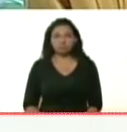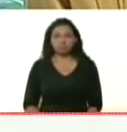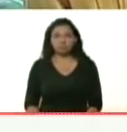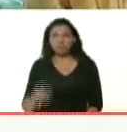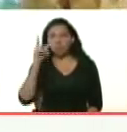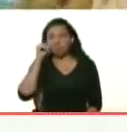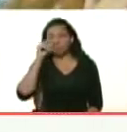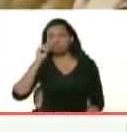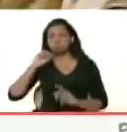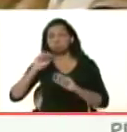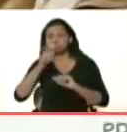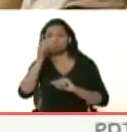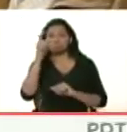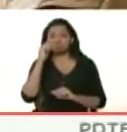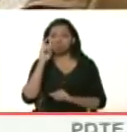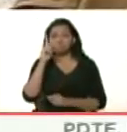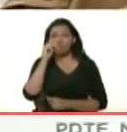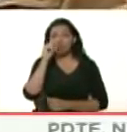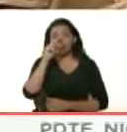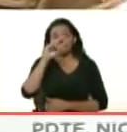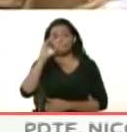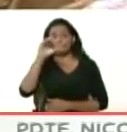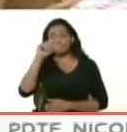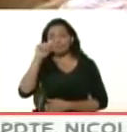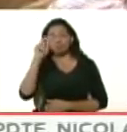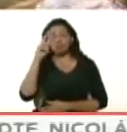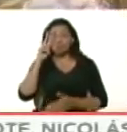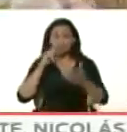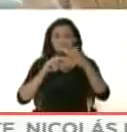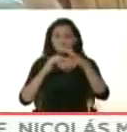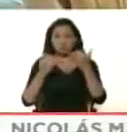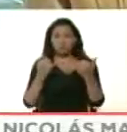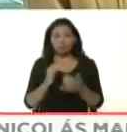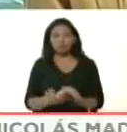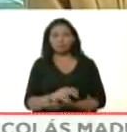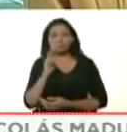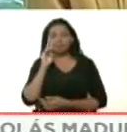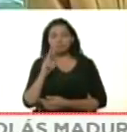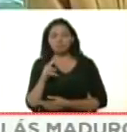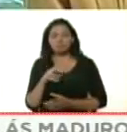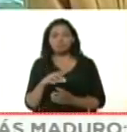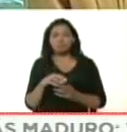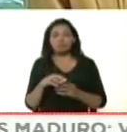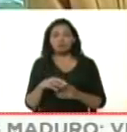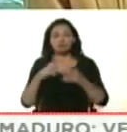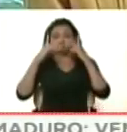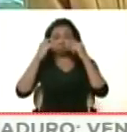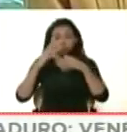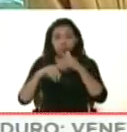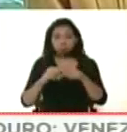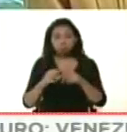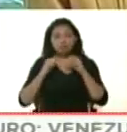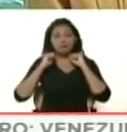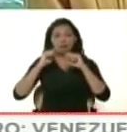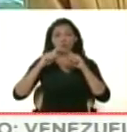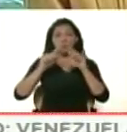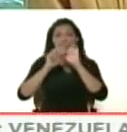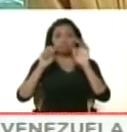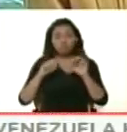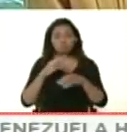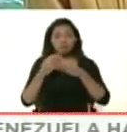Víctor Zambrano, con una visión, fíjense, desde las Grandes Ligas, él dijo, ganándose ese dineral, ¿qué